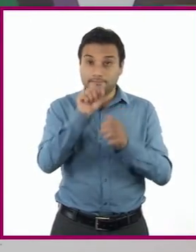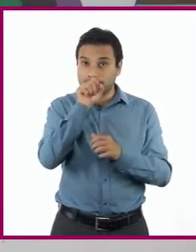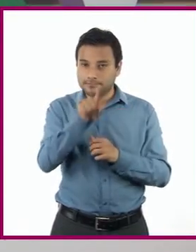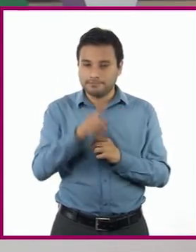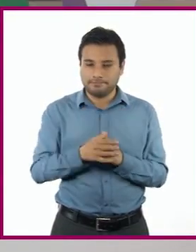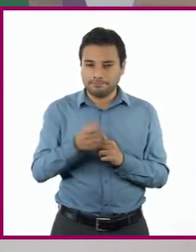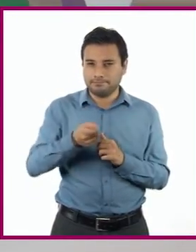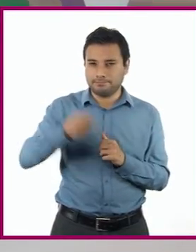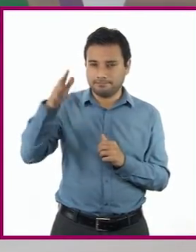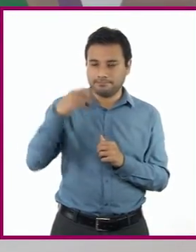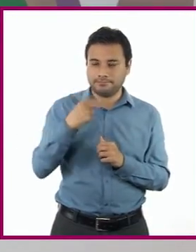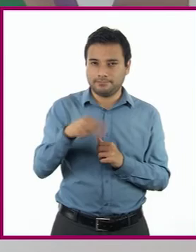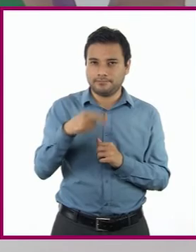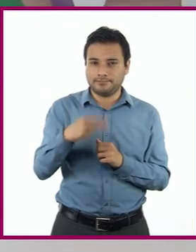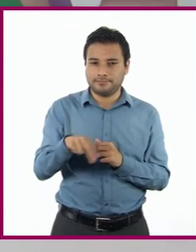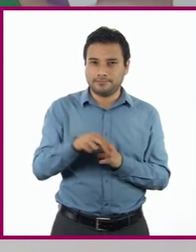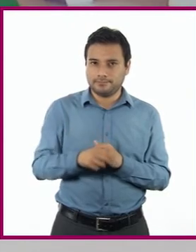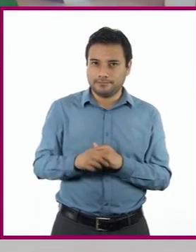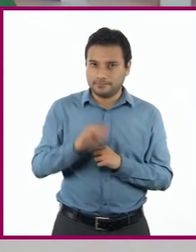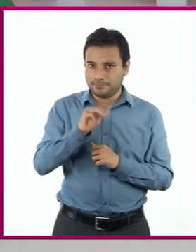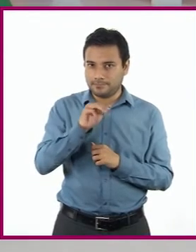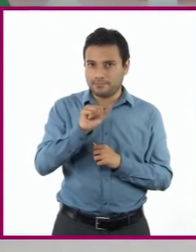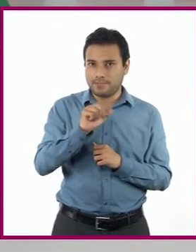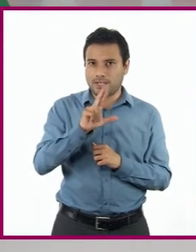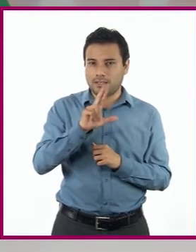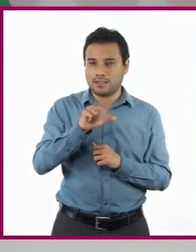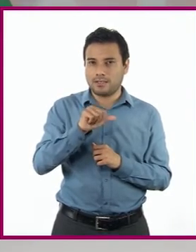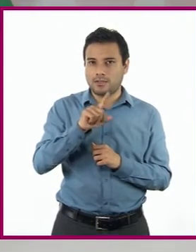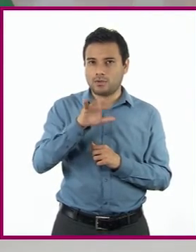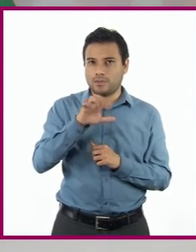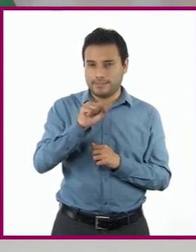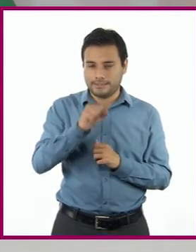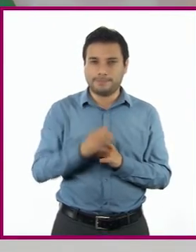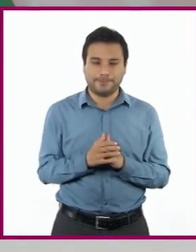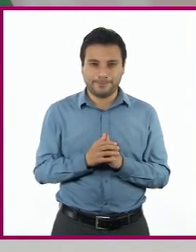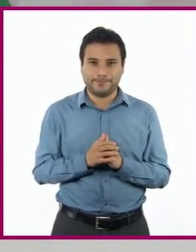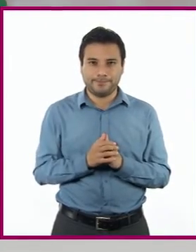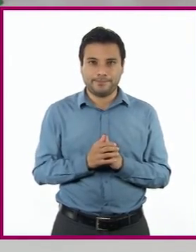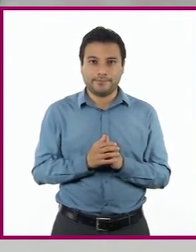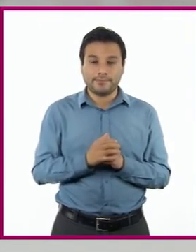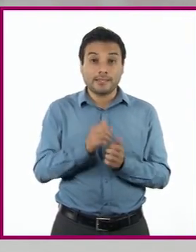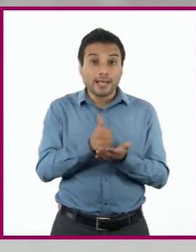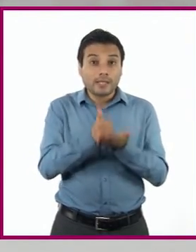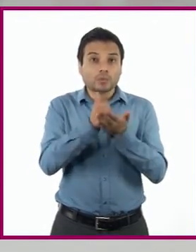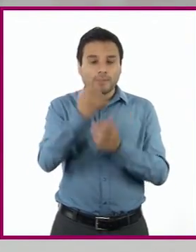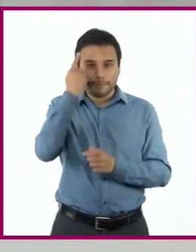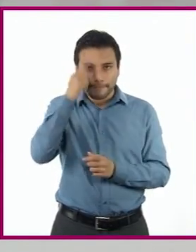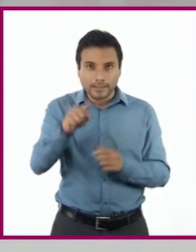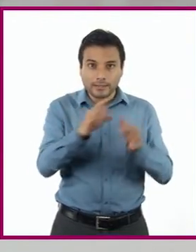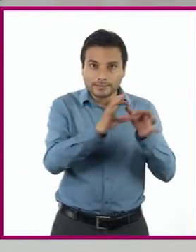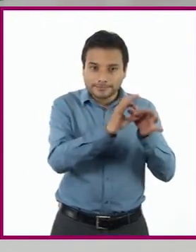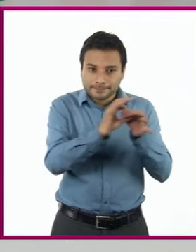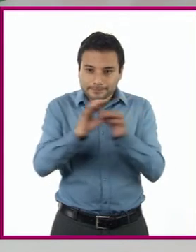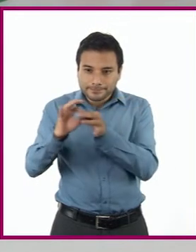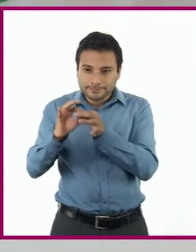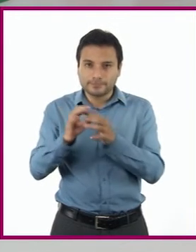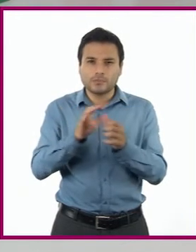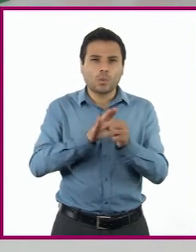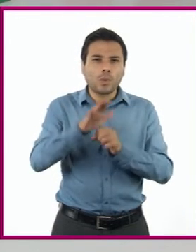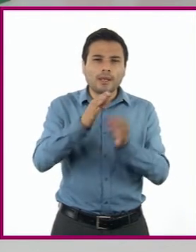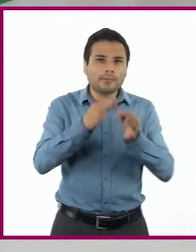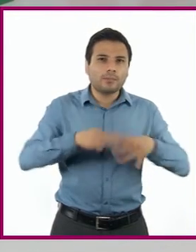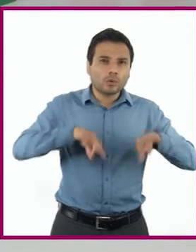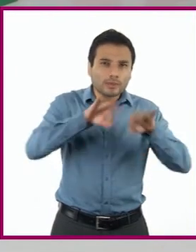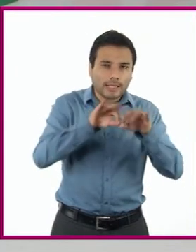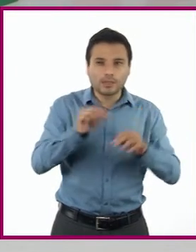llamados marcadores discursivos que nos ayudaron a ordenar de lo más relevante a lo menos importante,